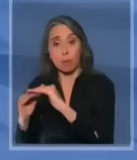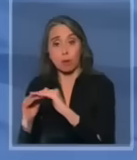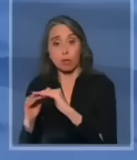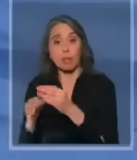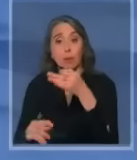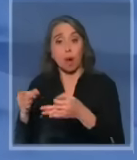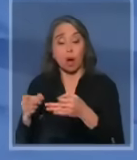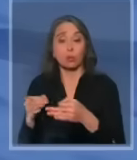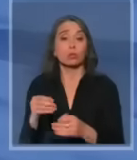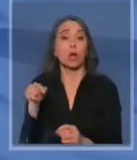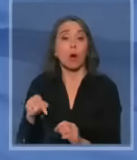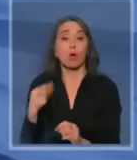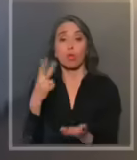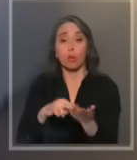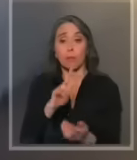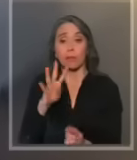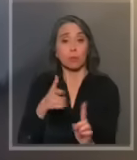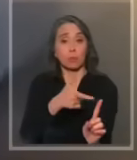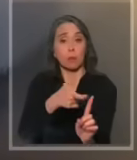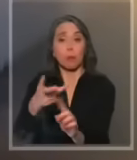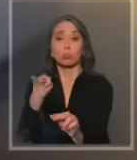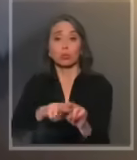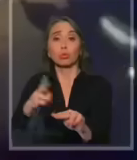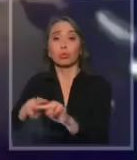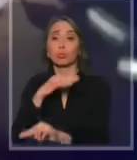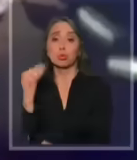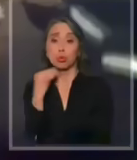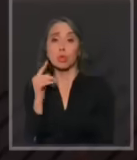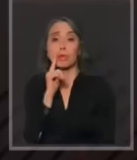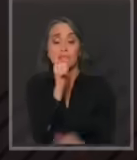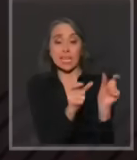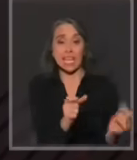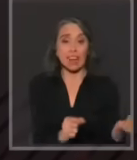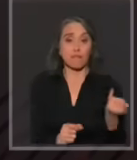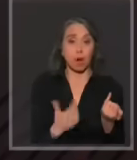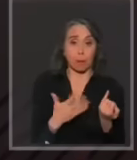va de 2024, pero podría permitir que quienes tienen información